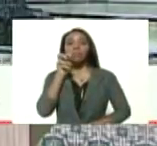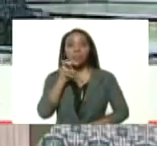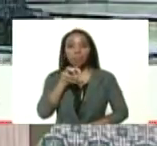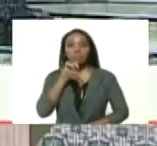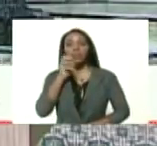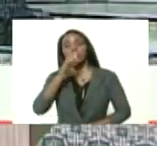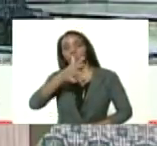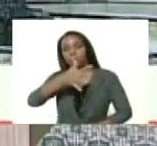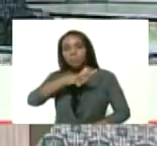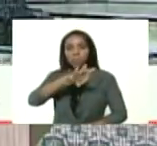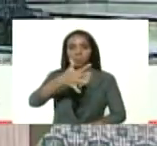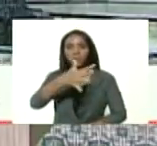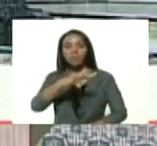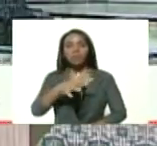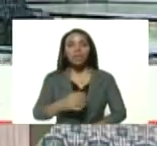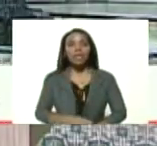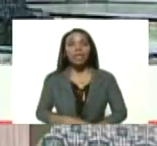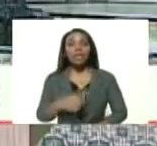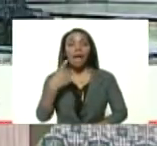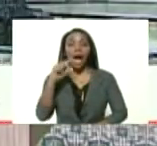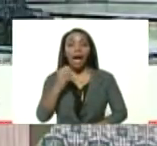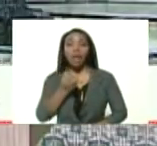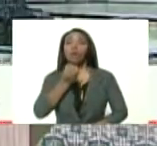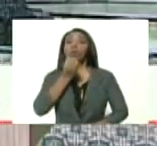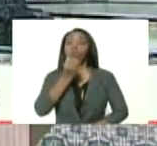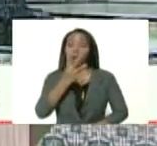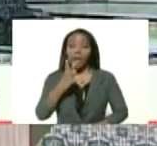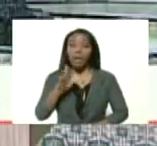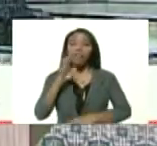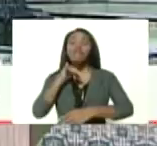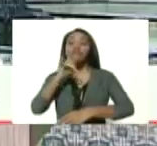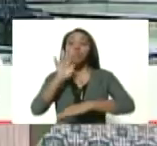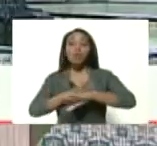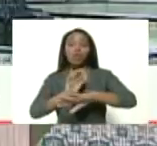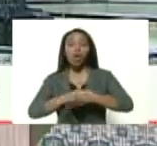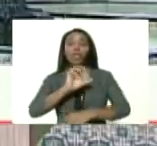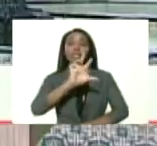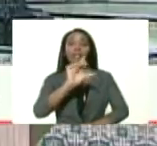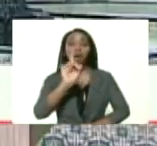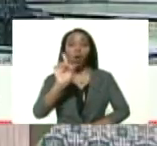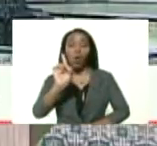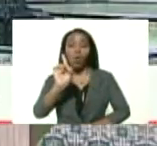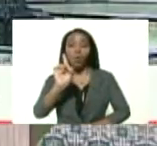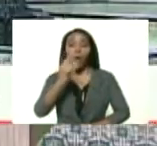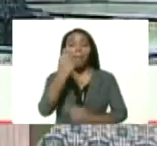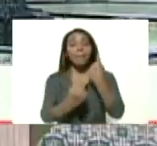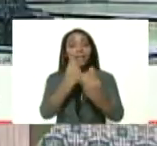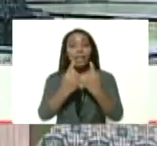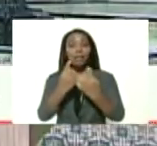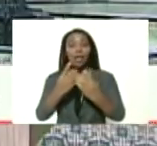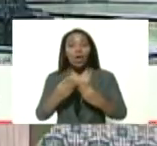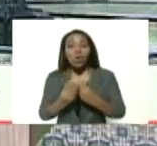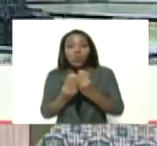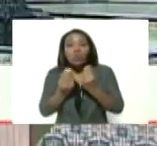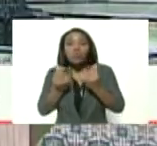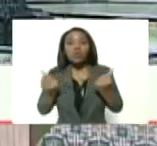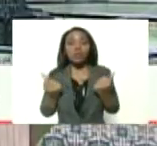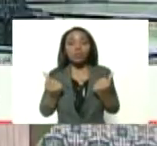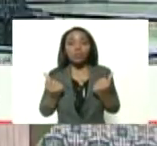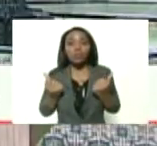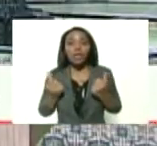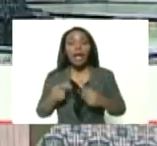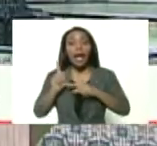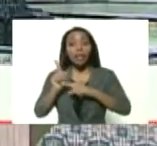respiratoria leve y tenemos la buena noticia de 31 pacientes recuperados. Esto representa